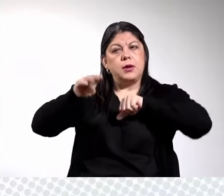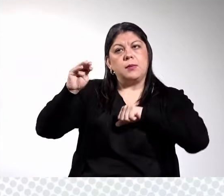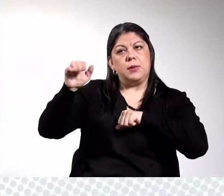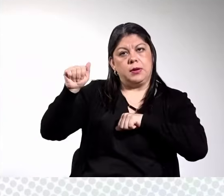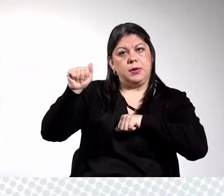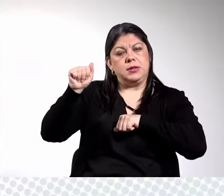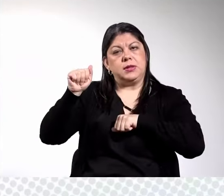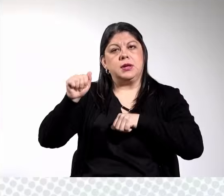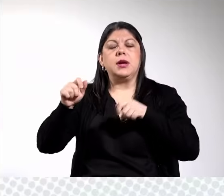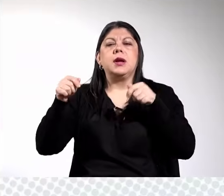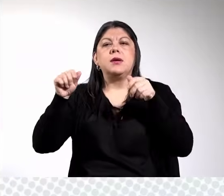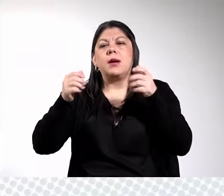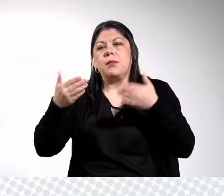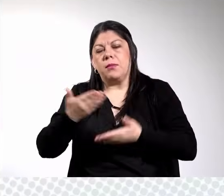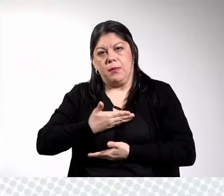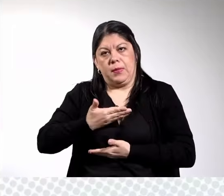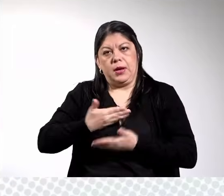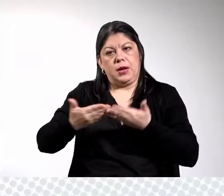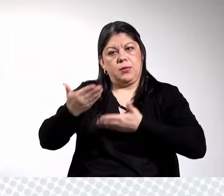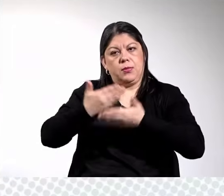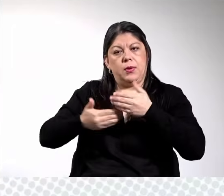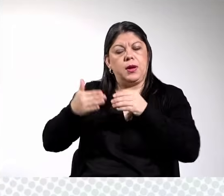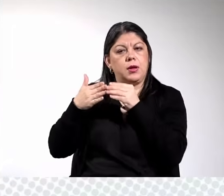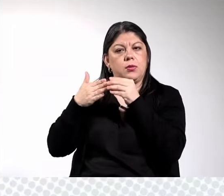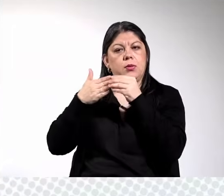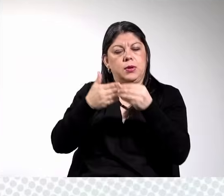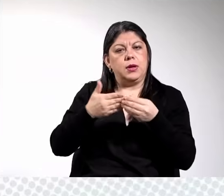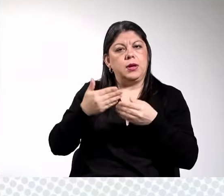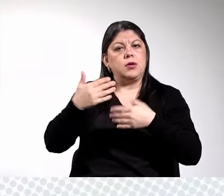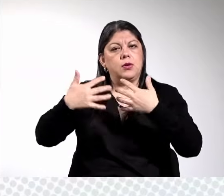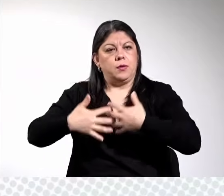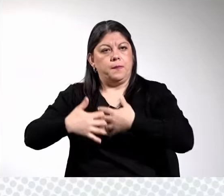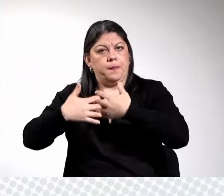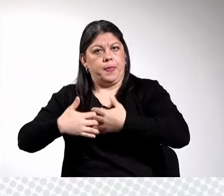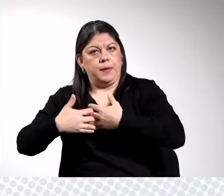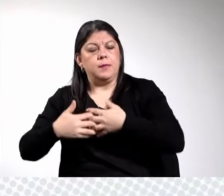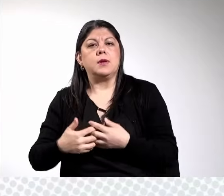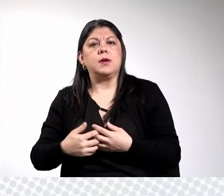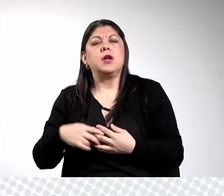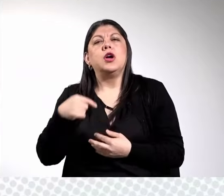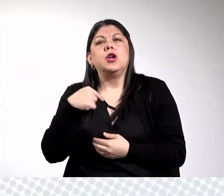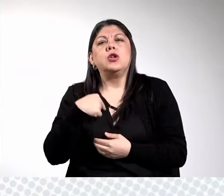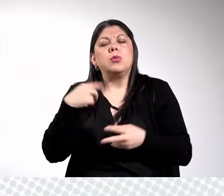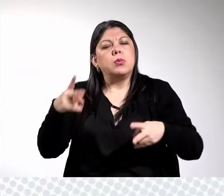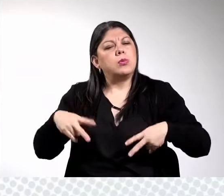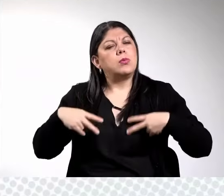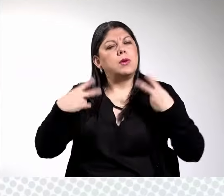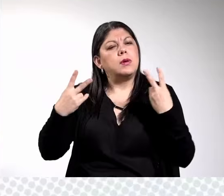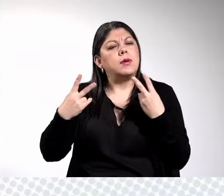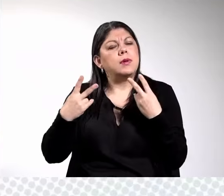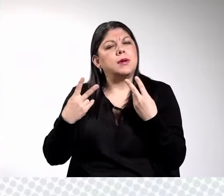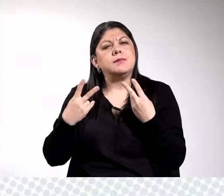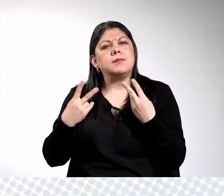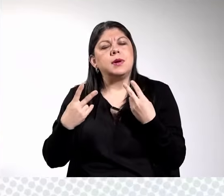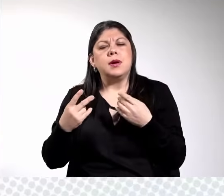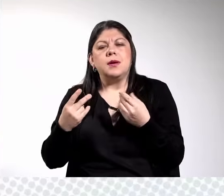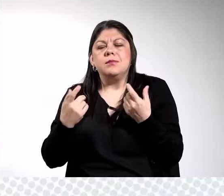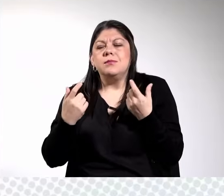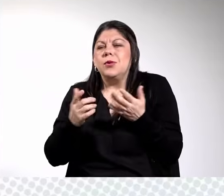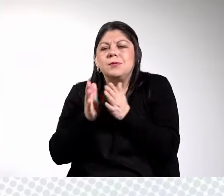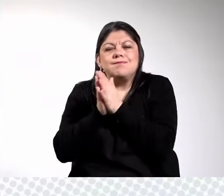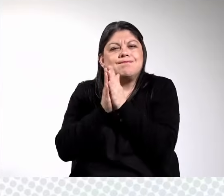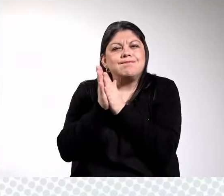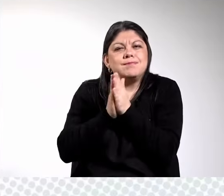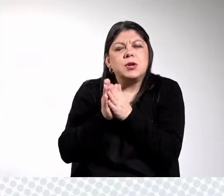con énfasis en mercadeo y dirección de empresas. Y he tenido una vida muy rica, digo yo. Dios me